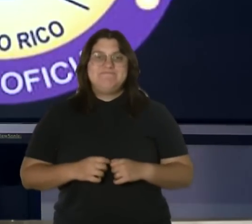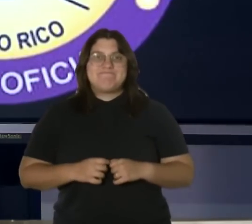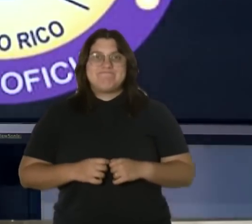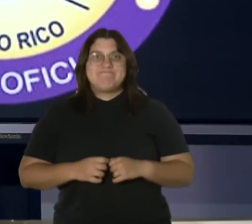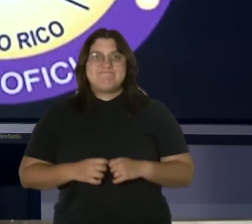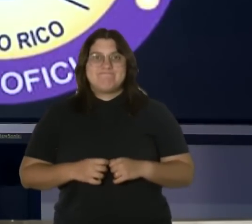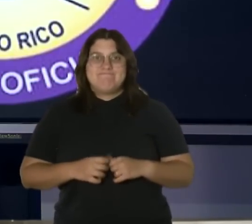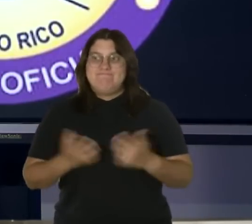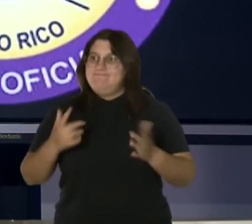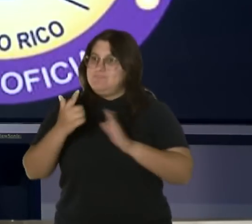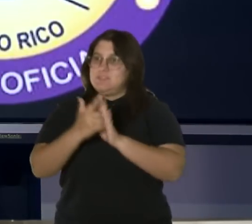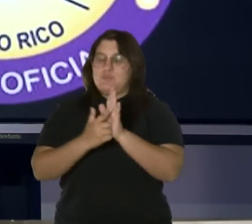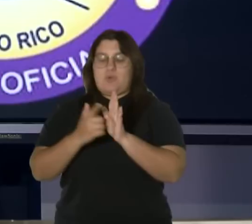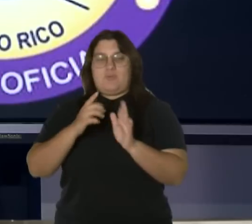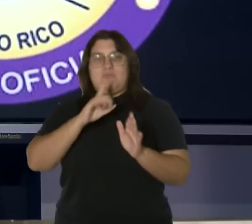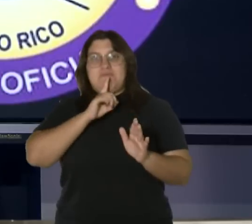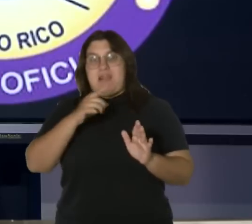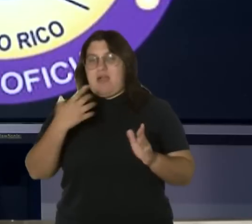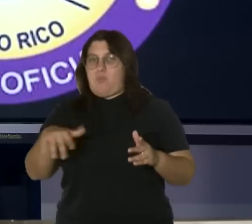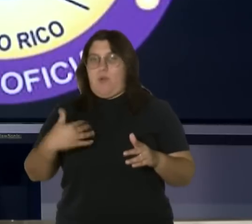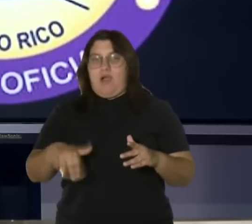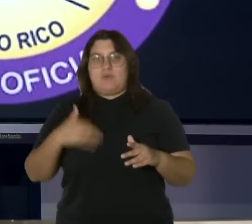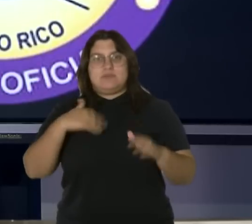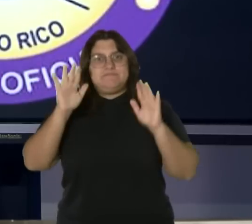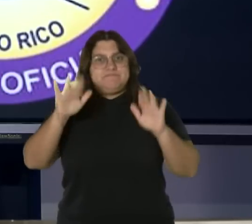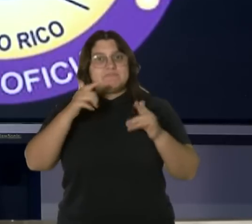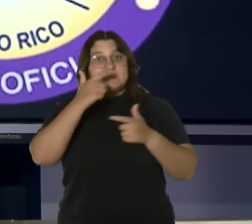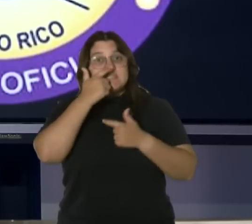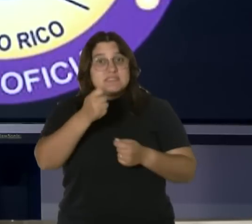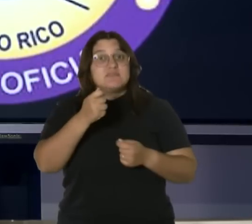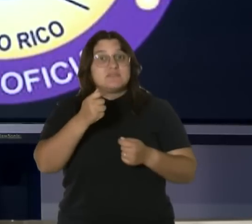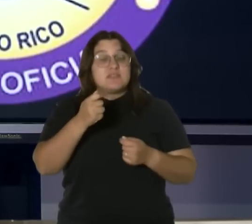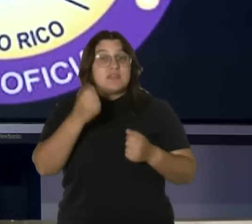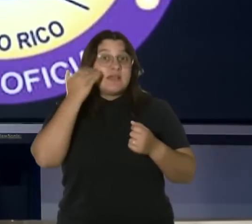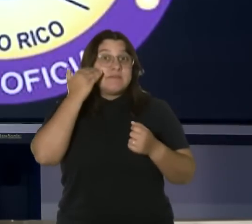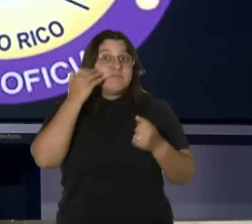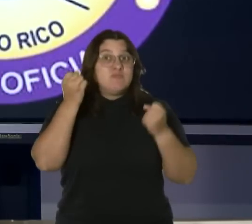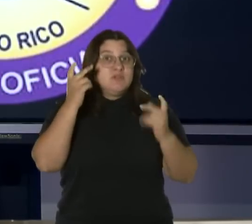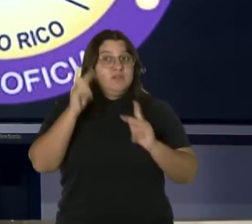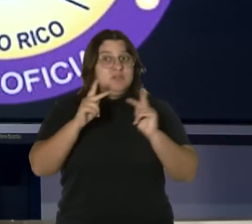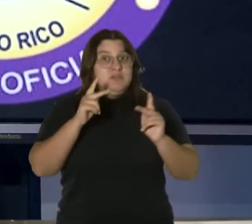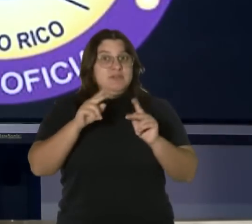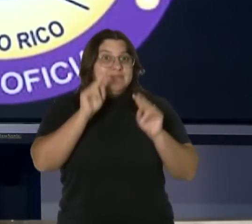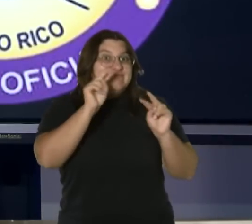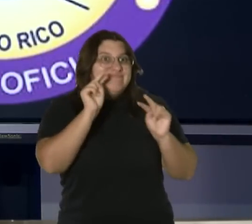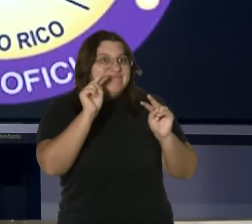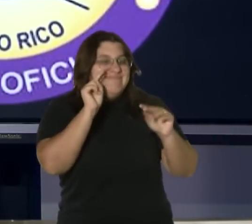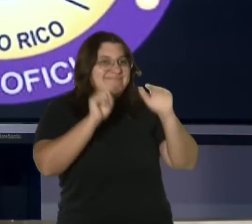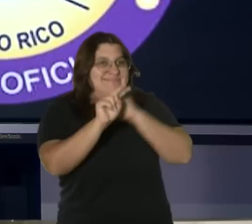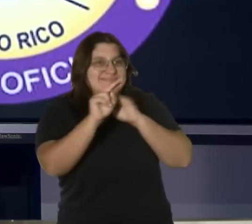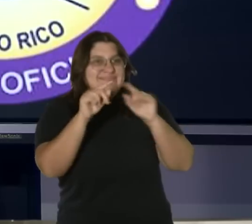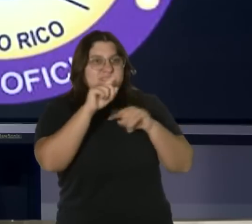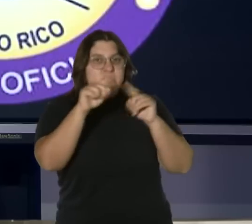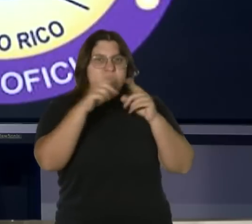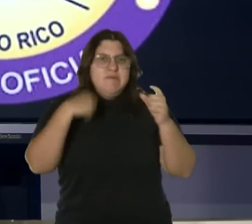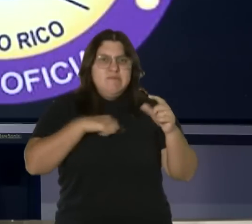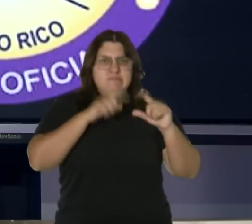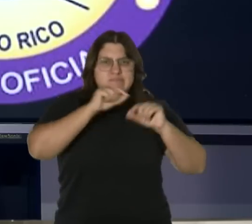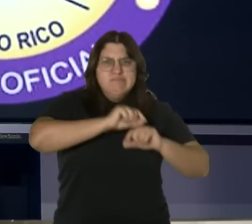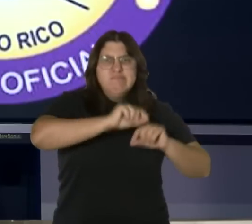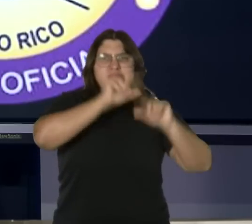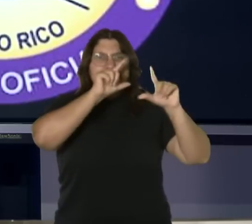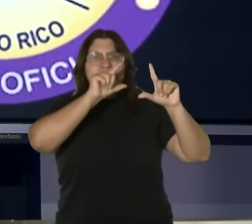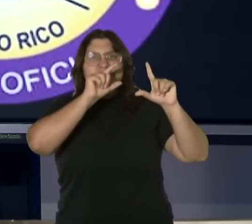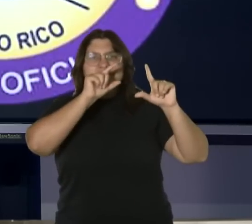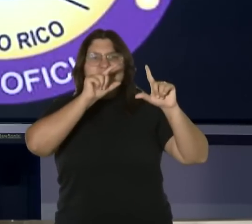licenciado esta sección Es bien interesante y sabemos que hay muchas personas que la espera cuando este sube tenemos al aire este